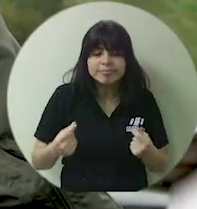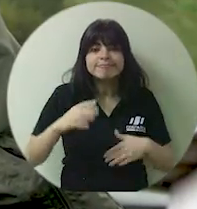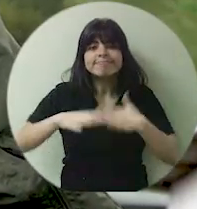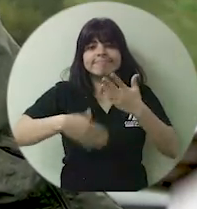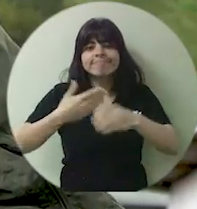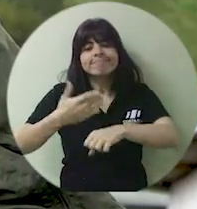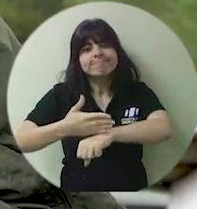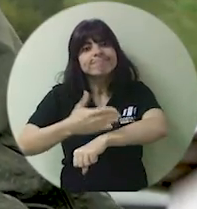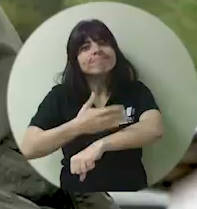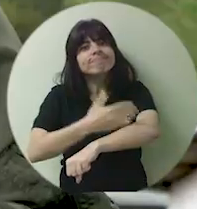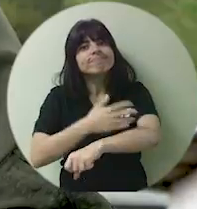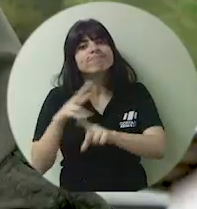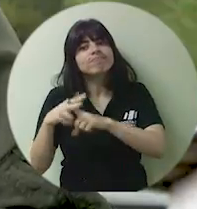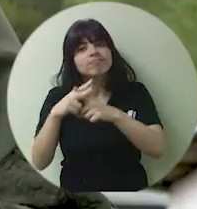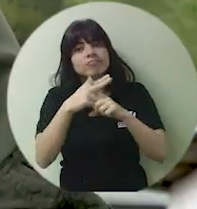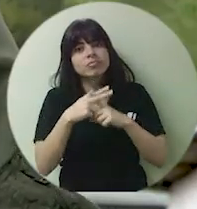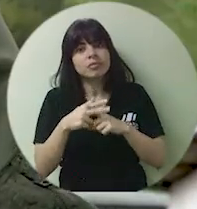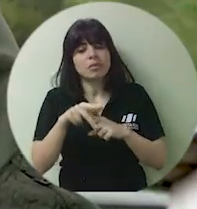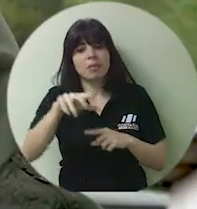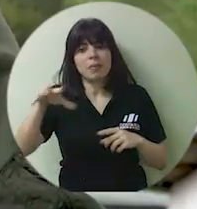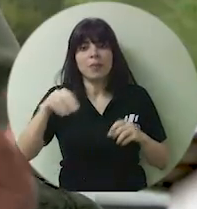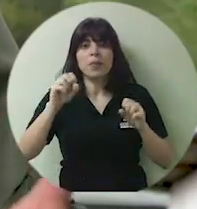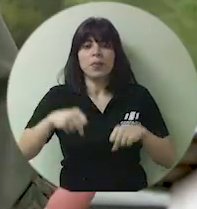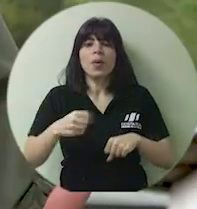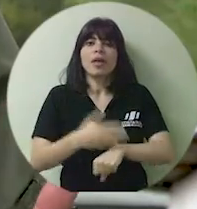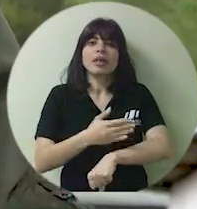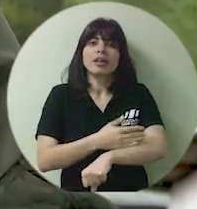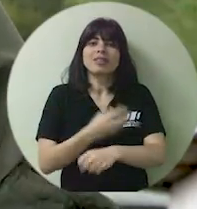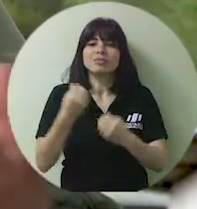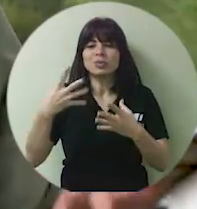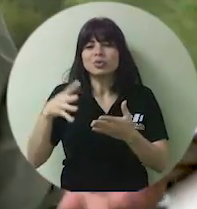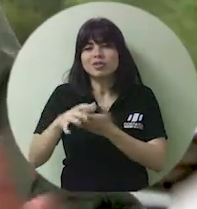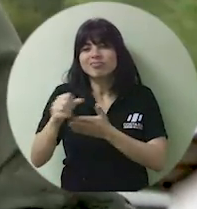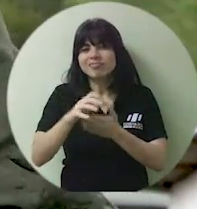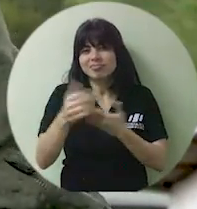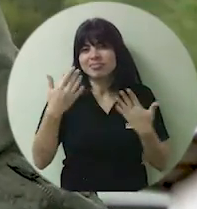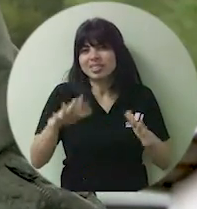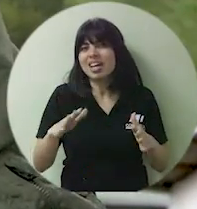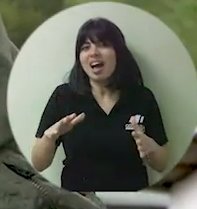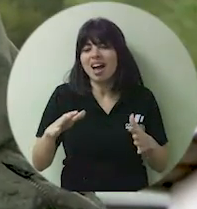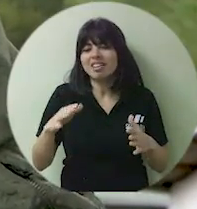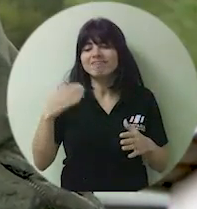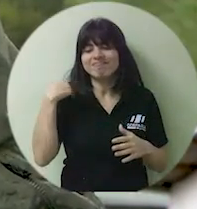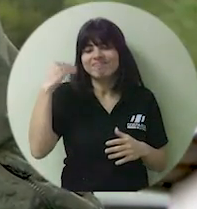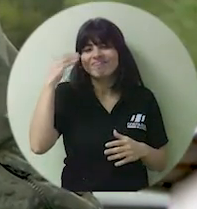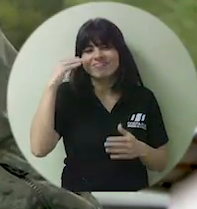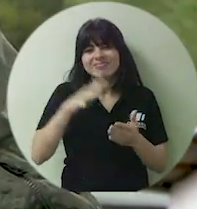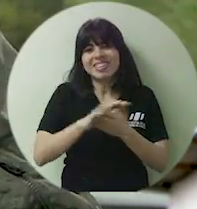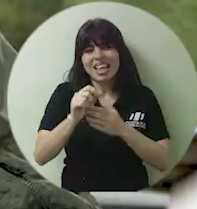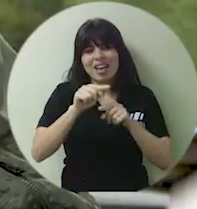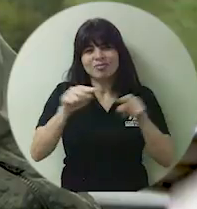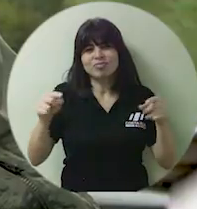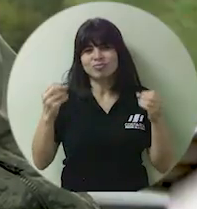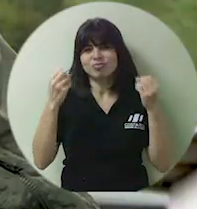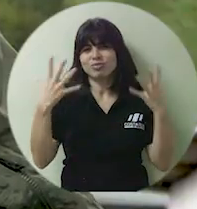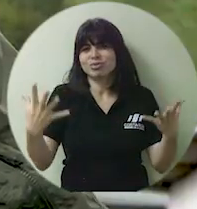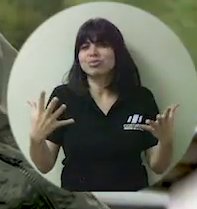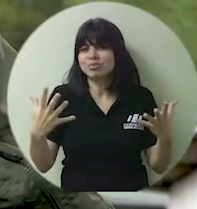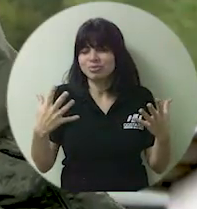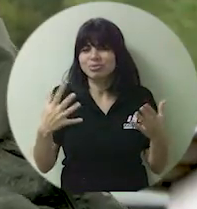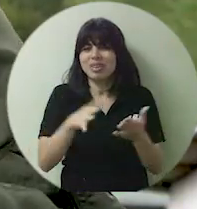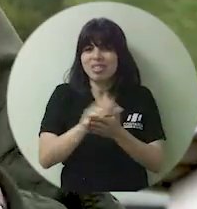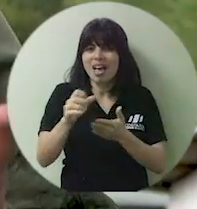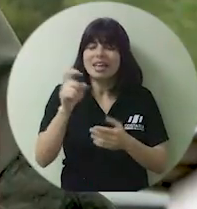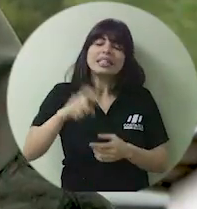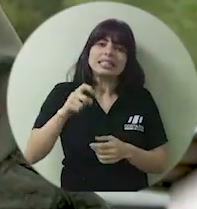restauración y esto nos va a permitir recuperar mucho de lo que se ha perdido. Sin embargo, los daños ya sabemos que van a ser muy cuantiosos y